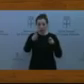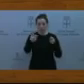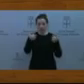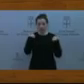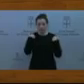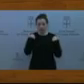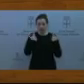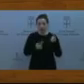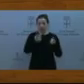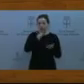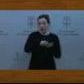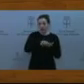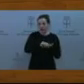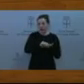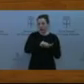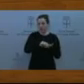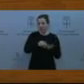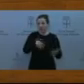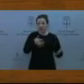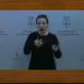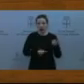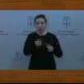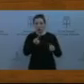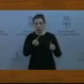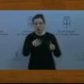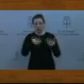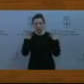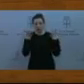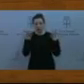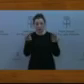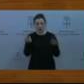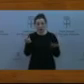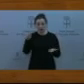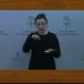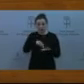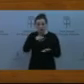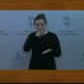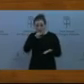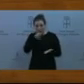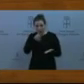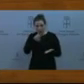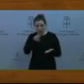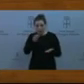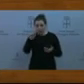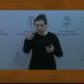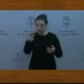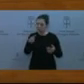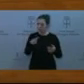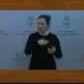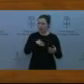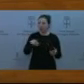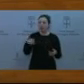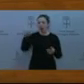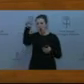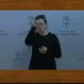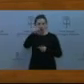ponencia y, sin embargo, se permiten el lujo de prejuzgar, criticar el propio texto legal.